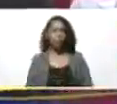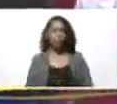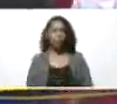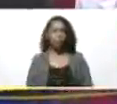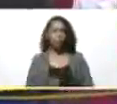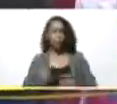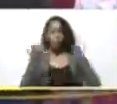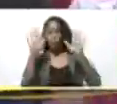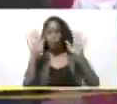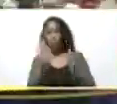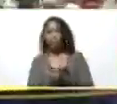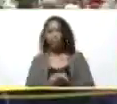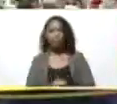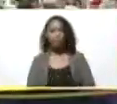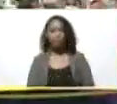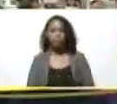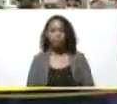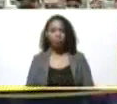Naguara,